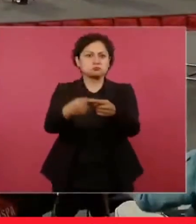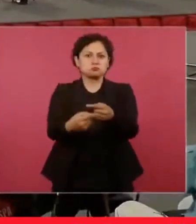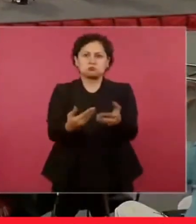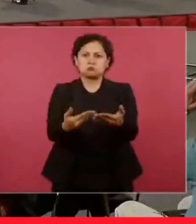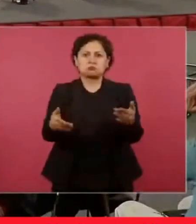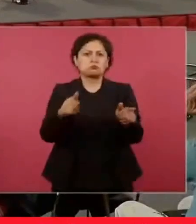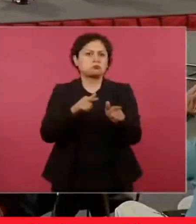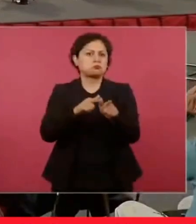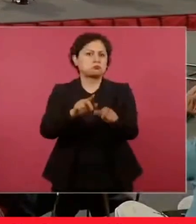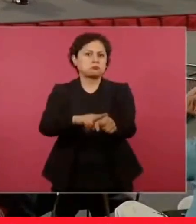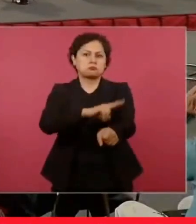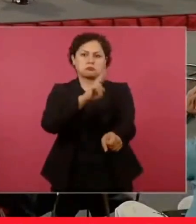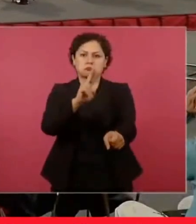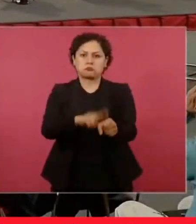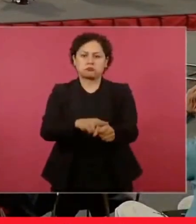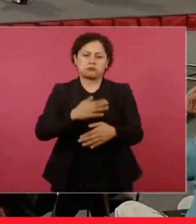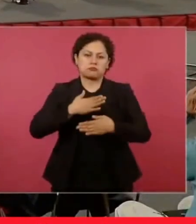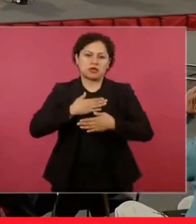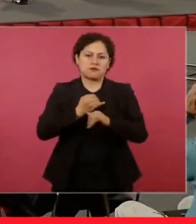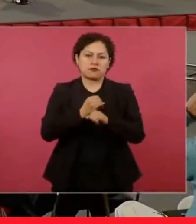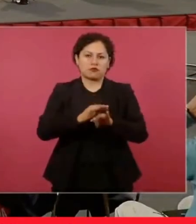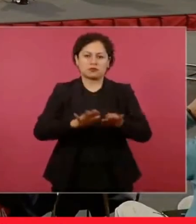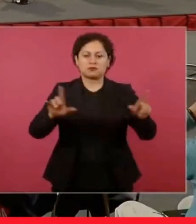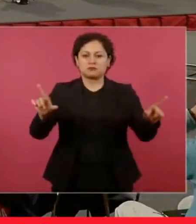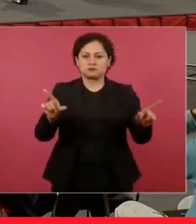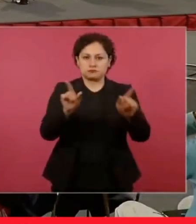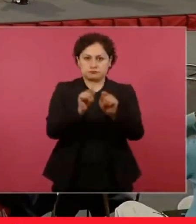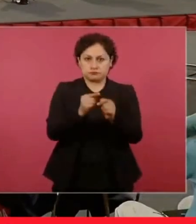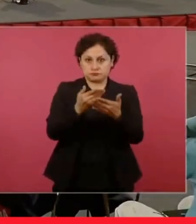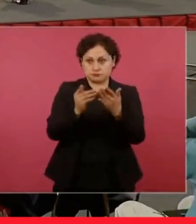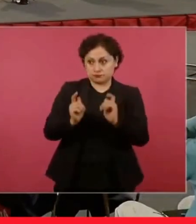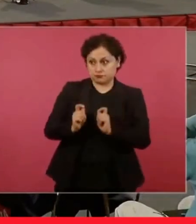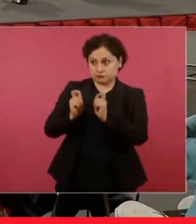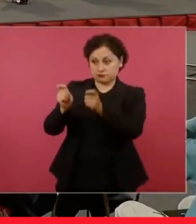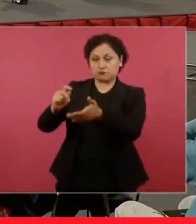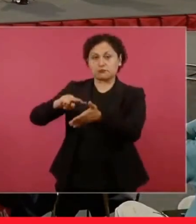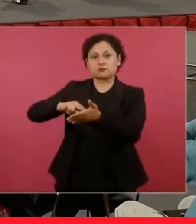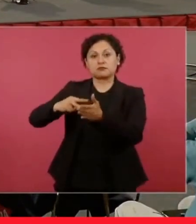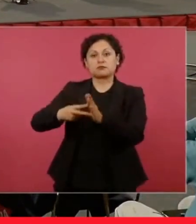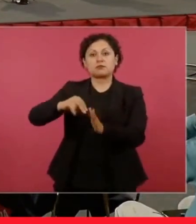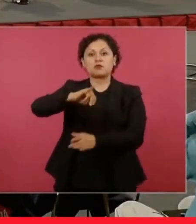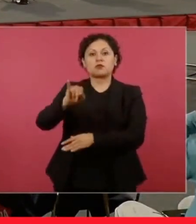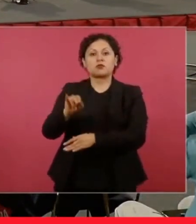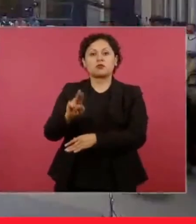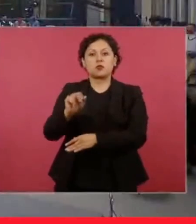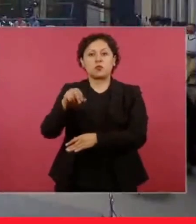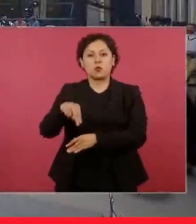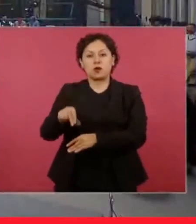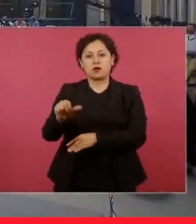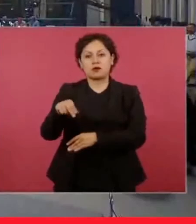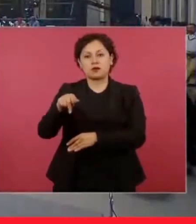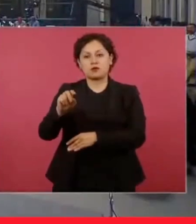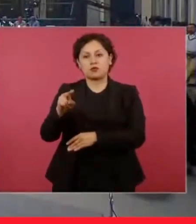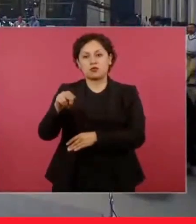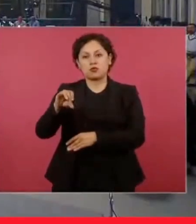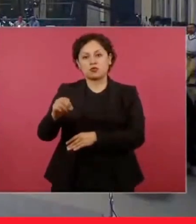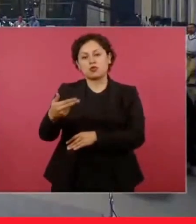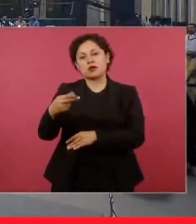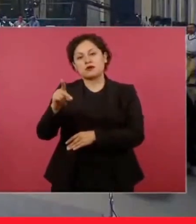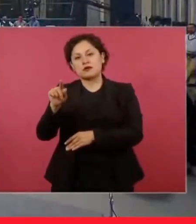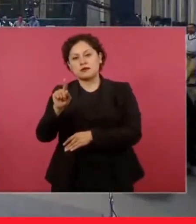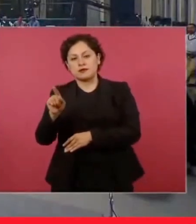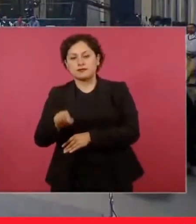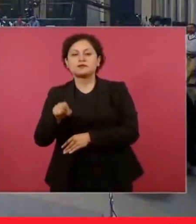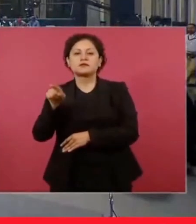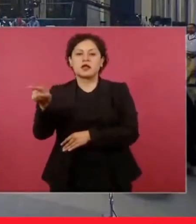Sería lo que tengo que comentar. Cedo la palabra al ingeniero Juan Antonio Fernández, que explicará ya el proceso de la